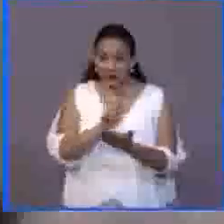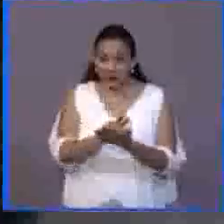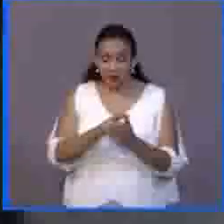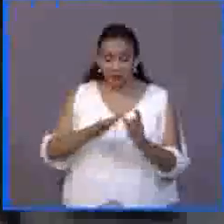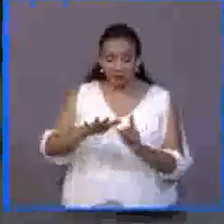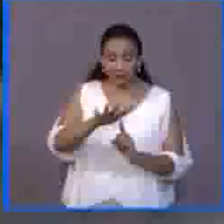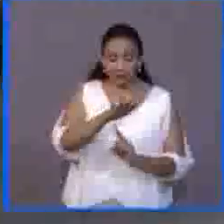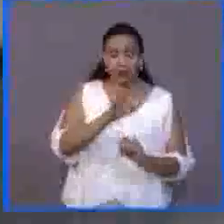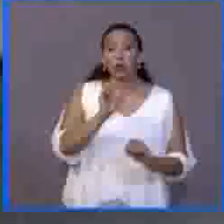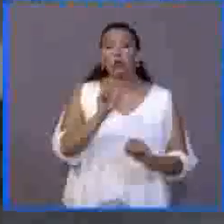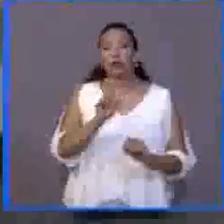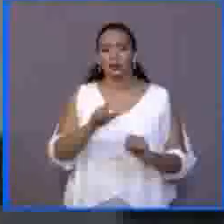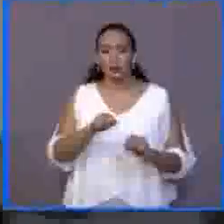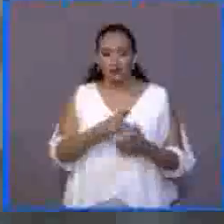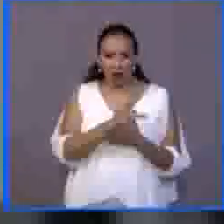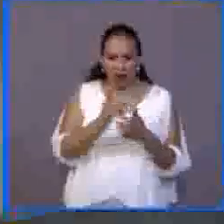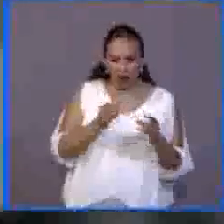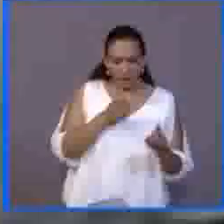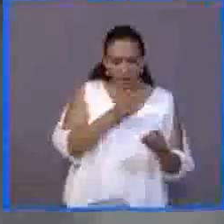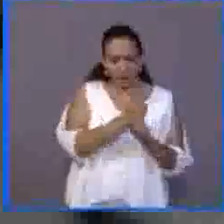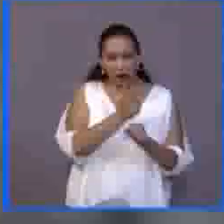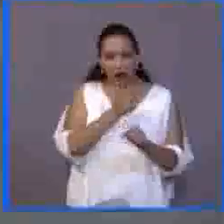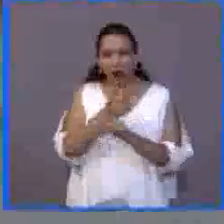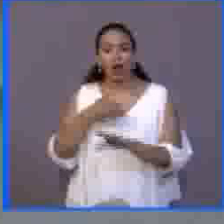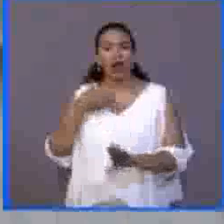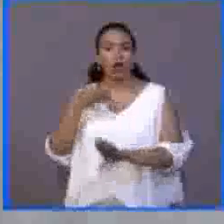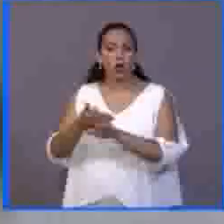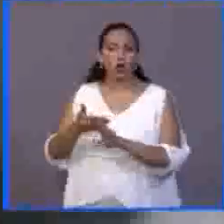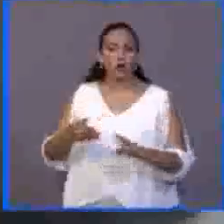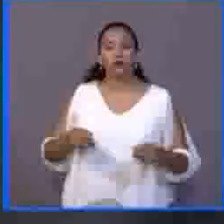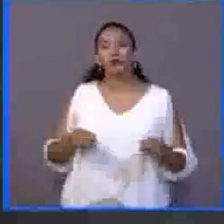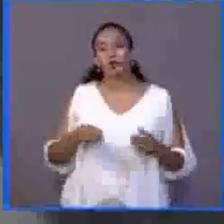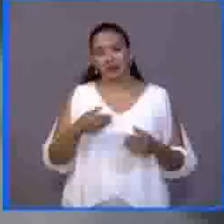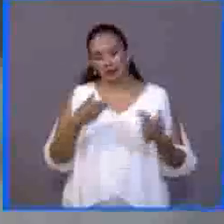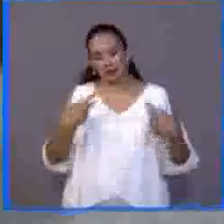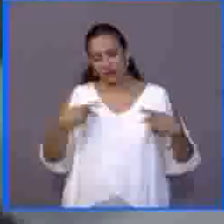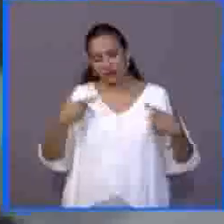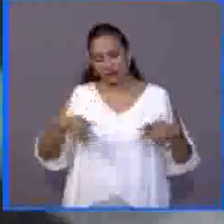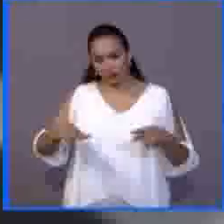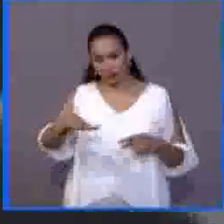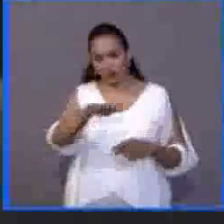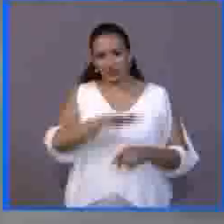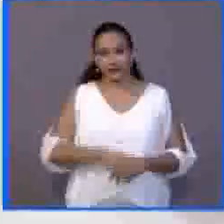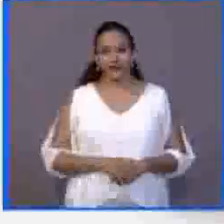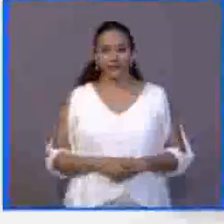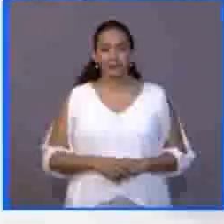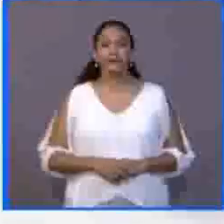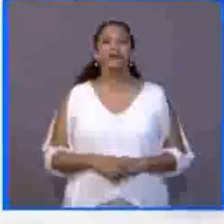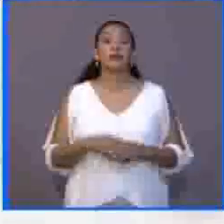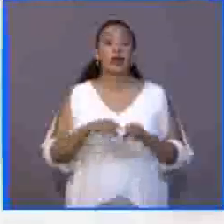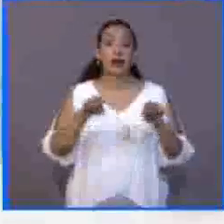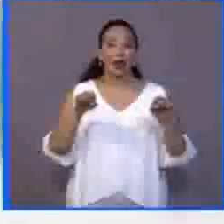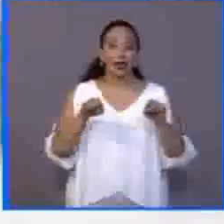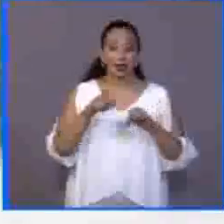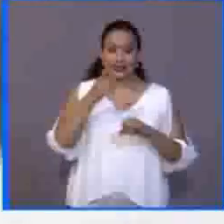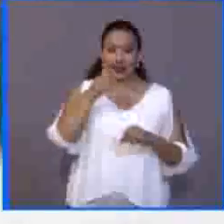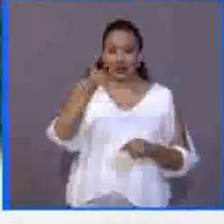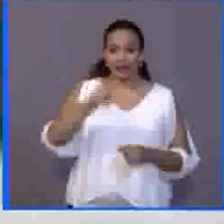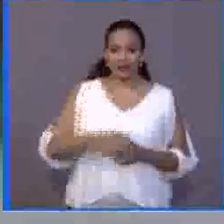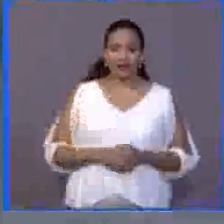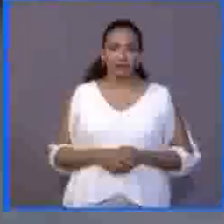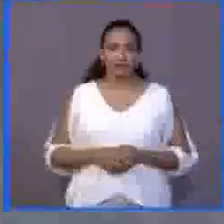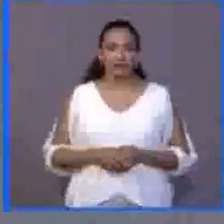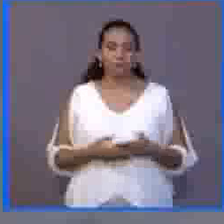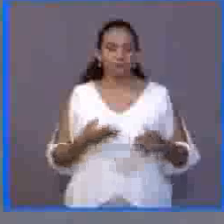un contexto de ataque planificado, masivo o sistemático en contra de la población civil. La sala aclaró que en este caso